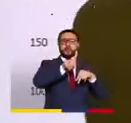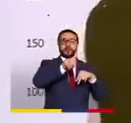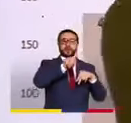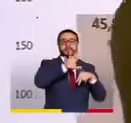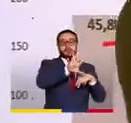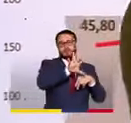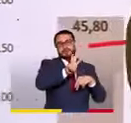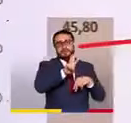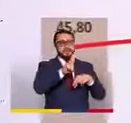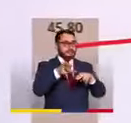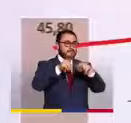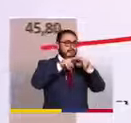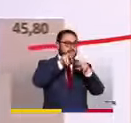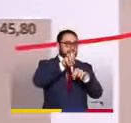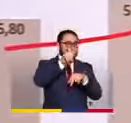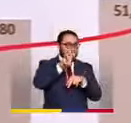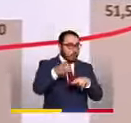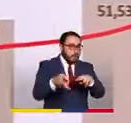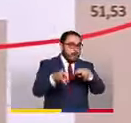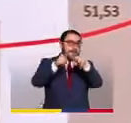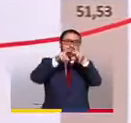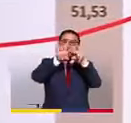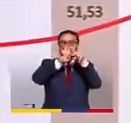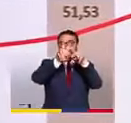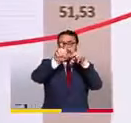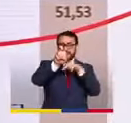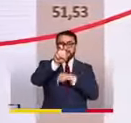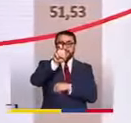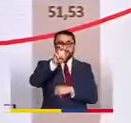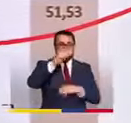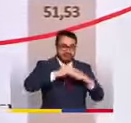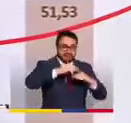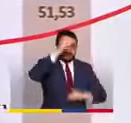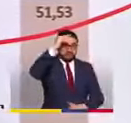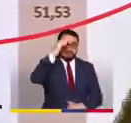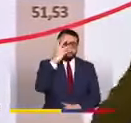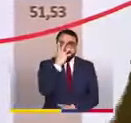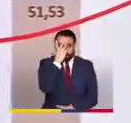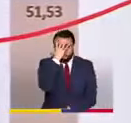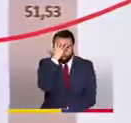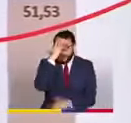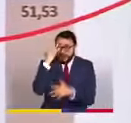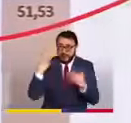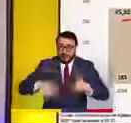51-53 a 68 y a 97. Esta es una vergüenza mundial.